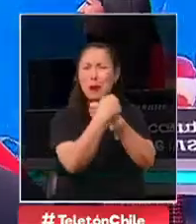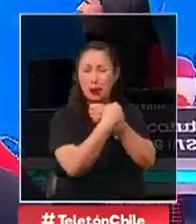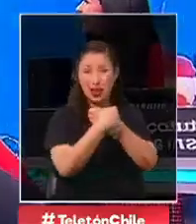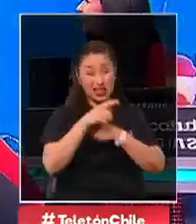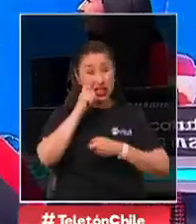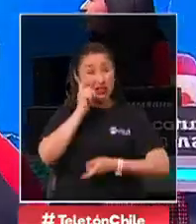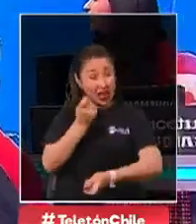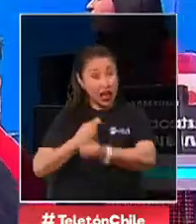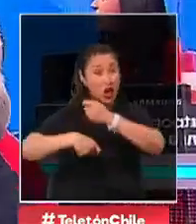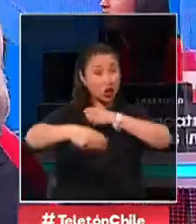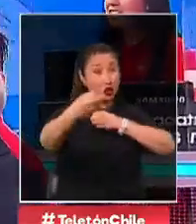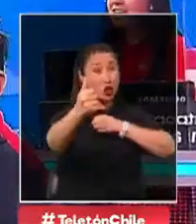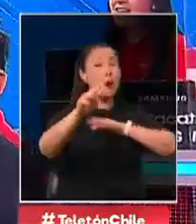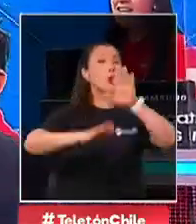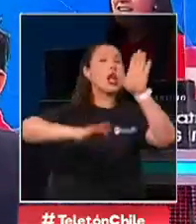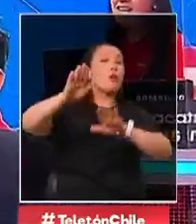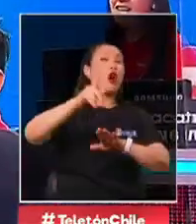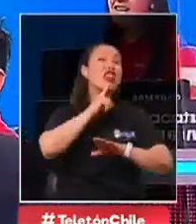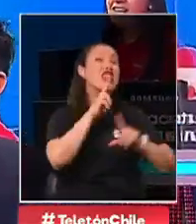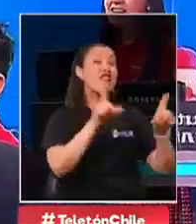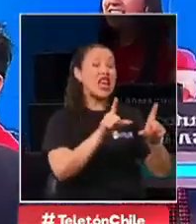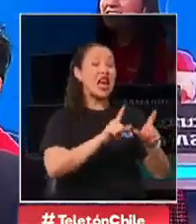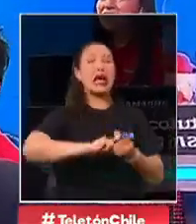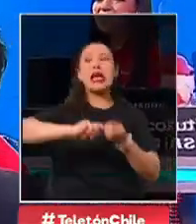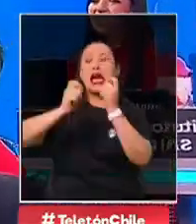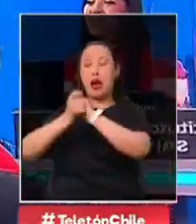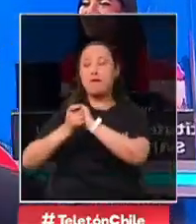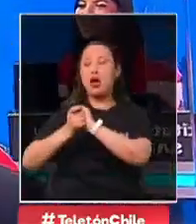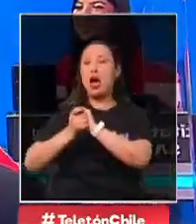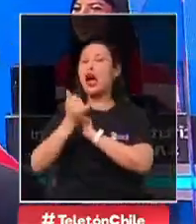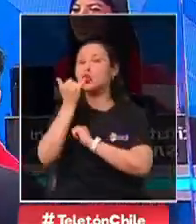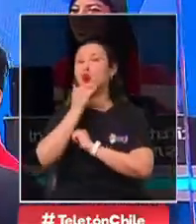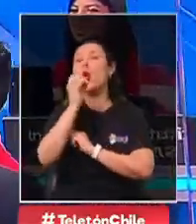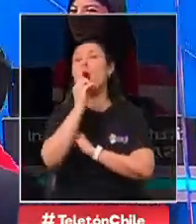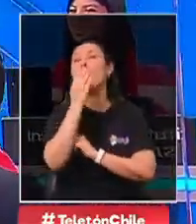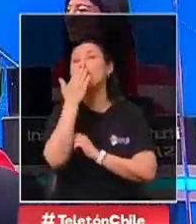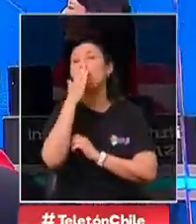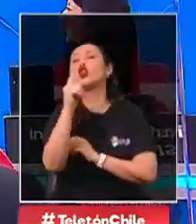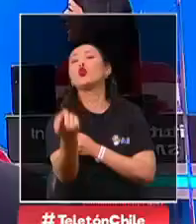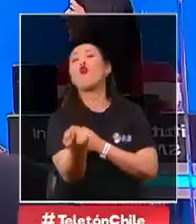negocio, si nos podemos cambiar de la televisión a esto, o es mejor que tú vengas para acá.